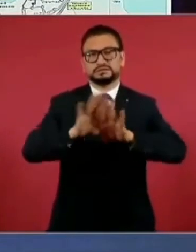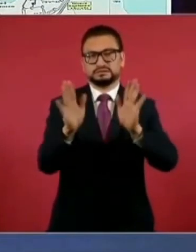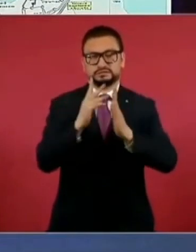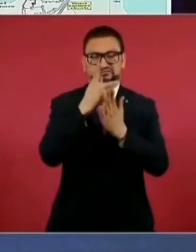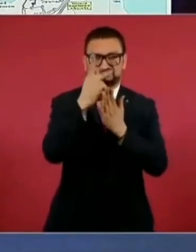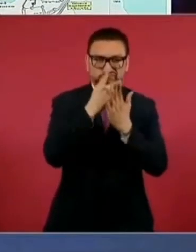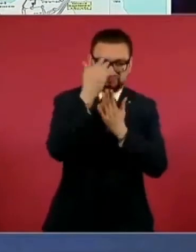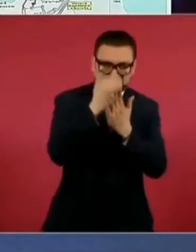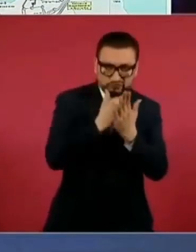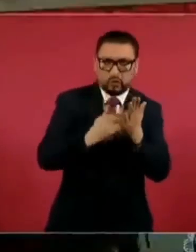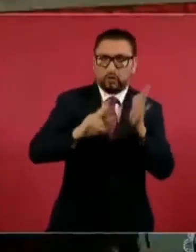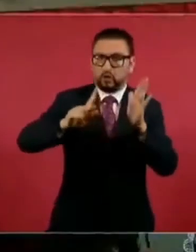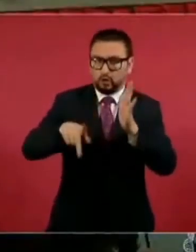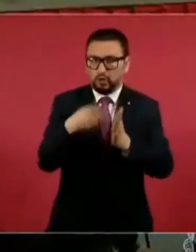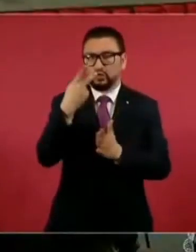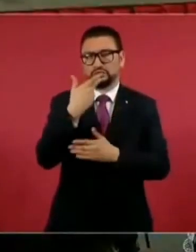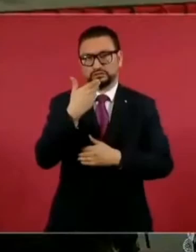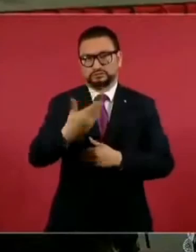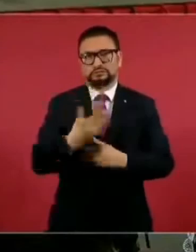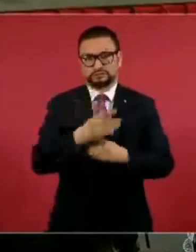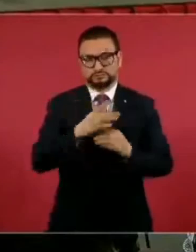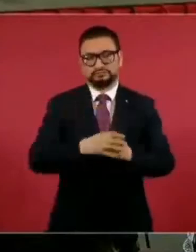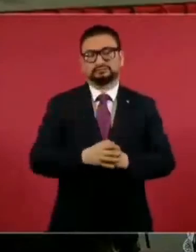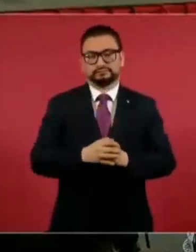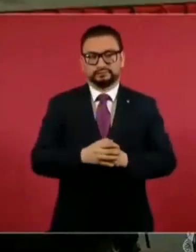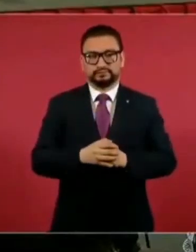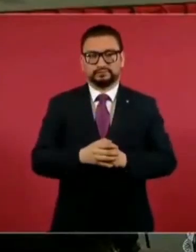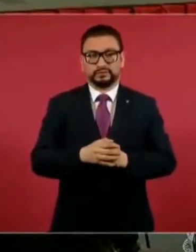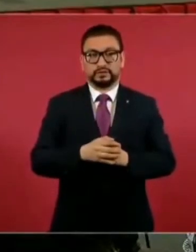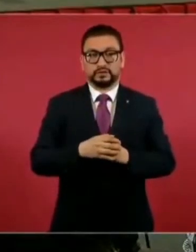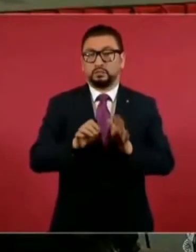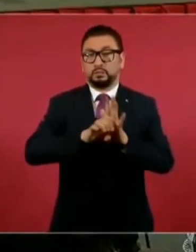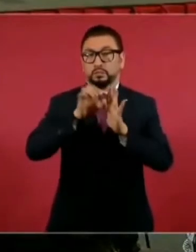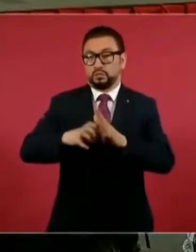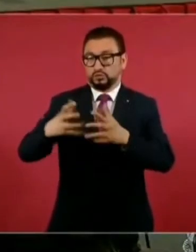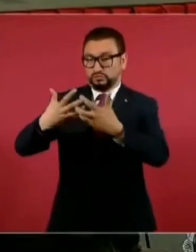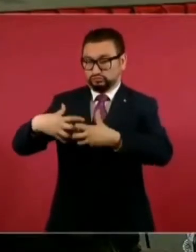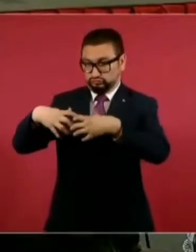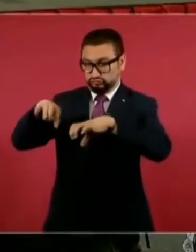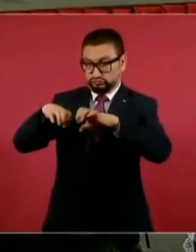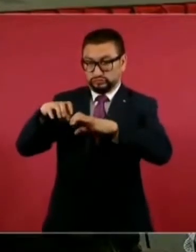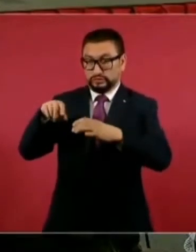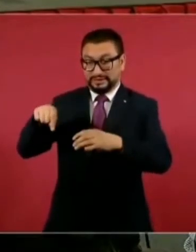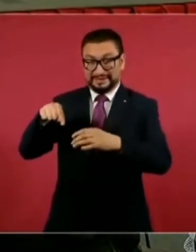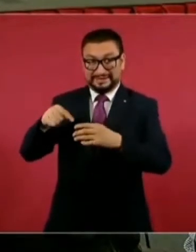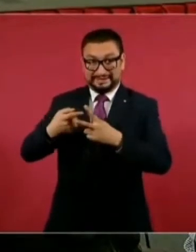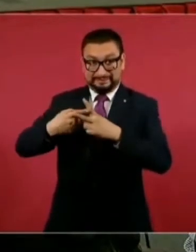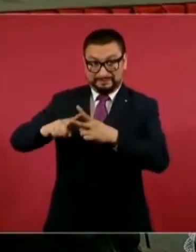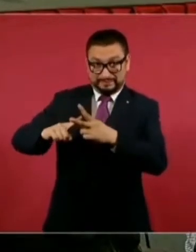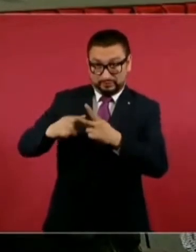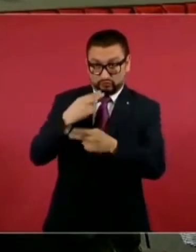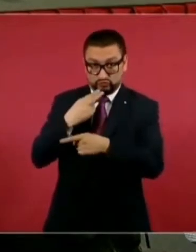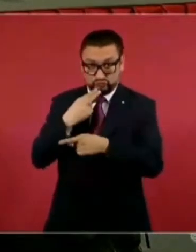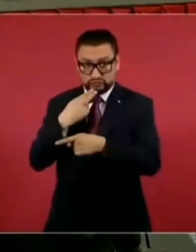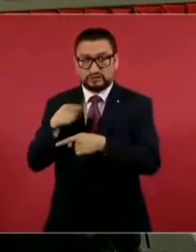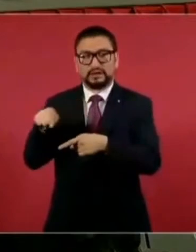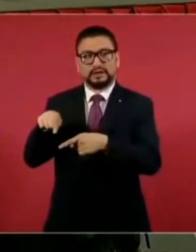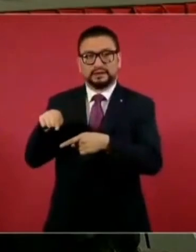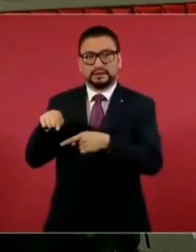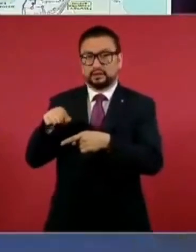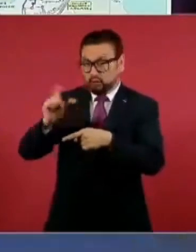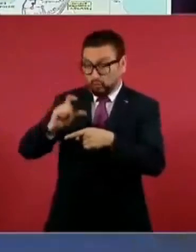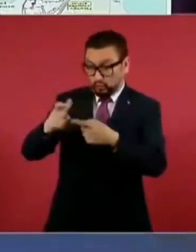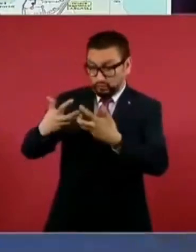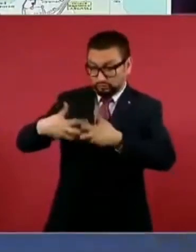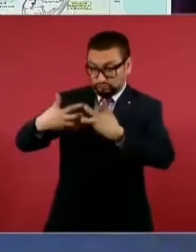planeación integral nuevamente. Si hay una central que va a entrar en operación, pues ya desde el momento de que nace